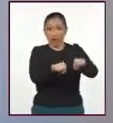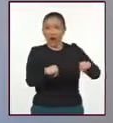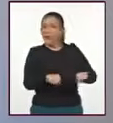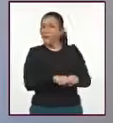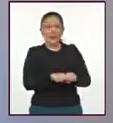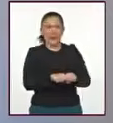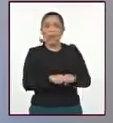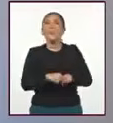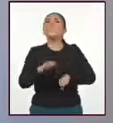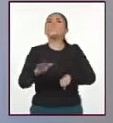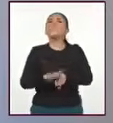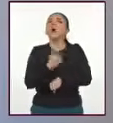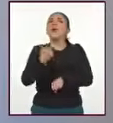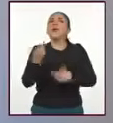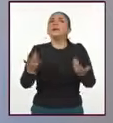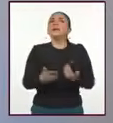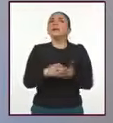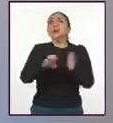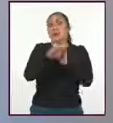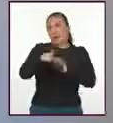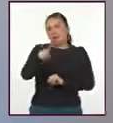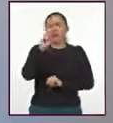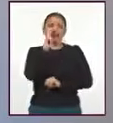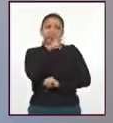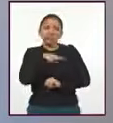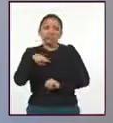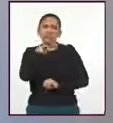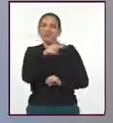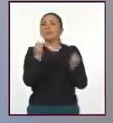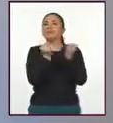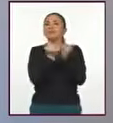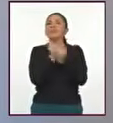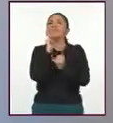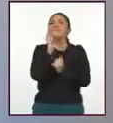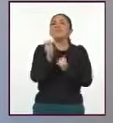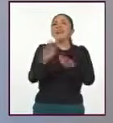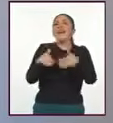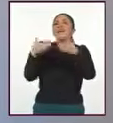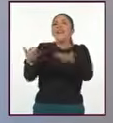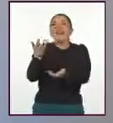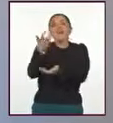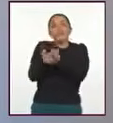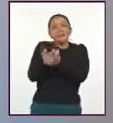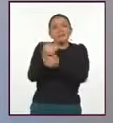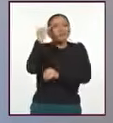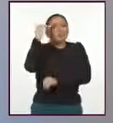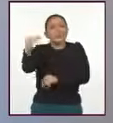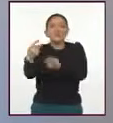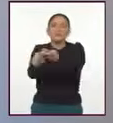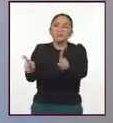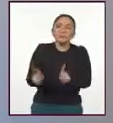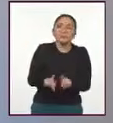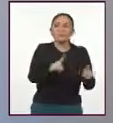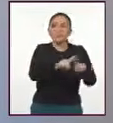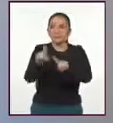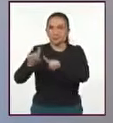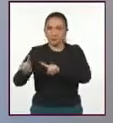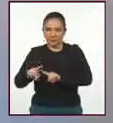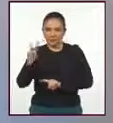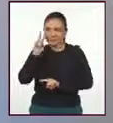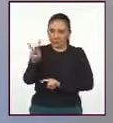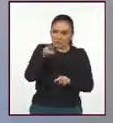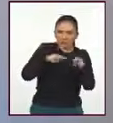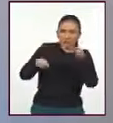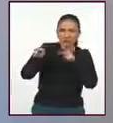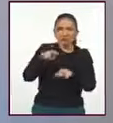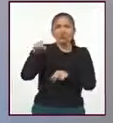porque uno puede hacer observación también en lo que es en el descanso, en el patio, en el recreo si se aplica, porque es